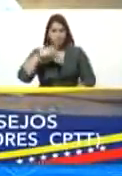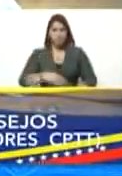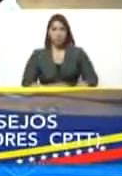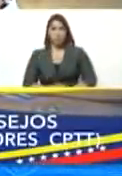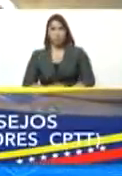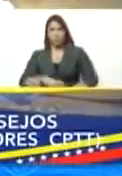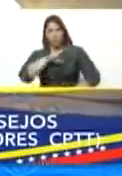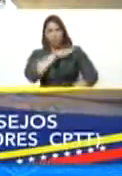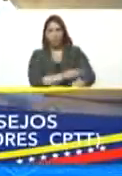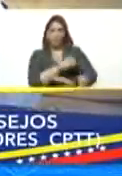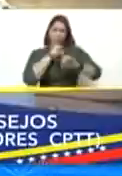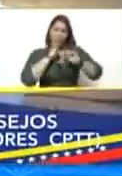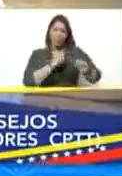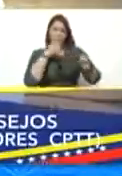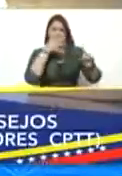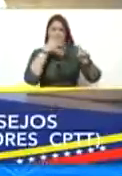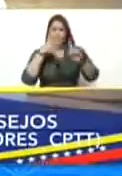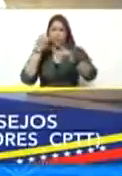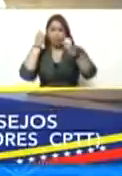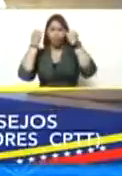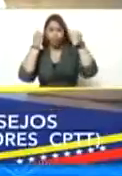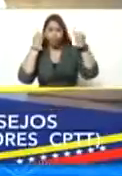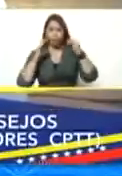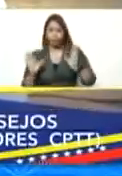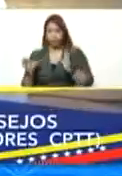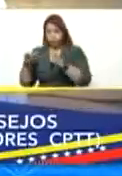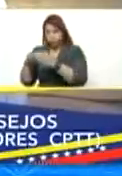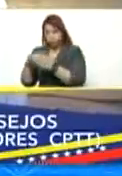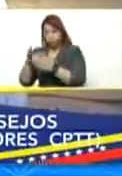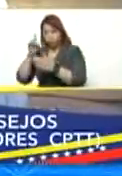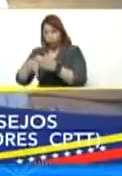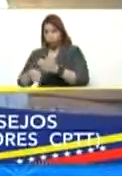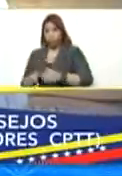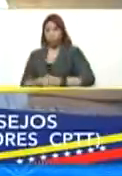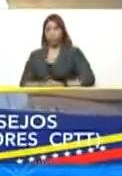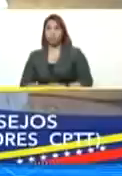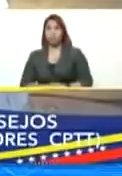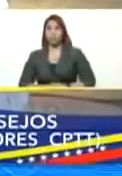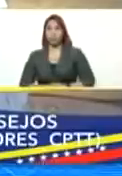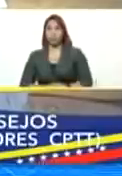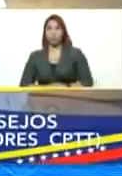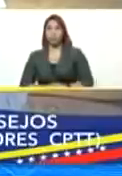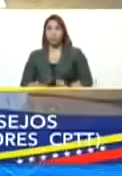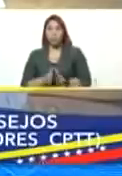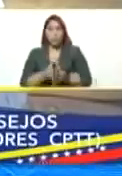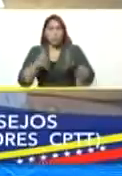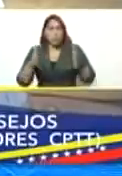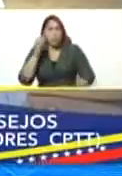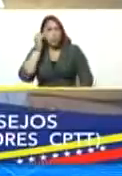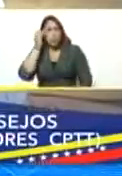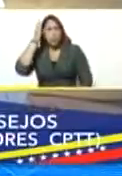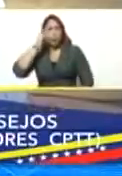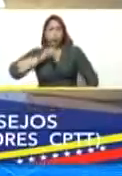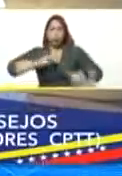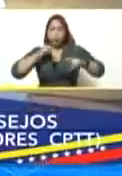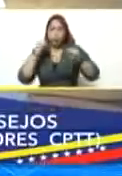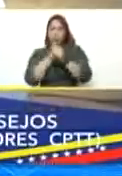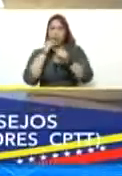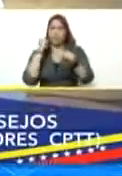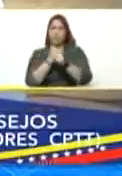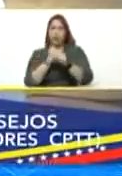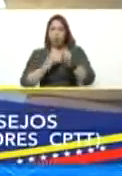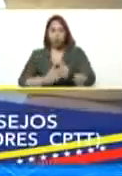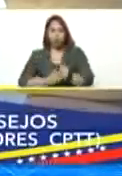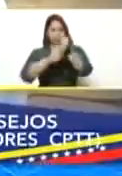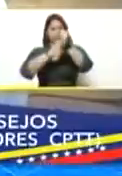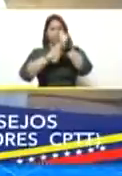una sólida formación ideológica y por otro lado, una inmensa capacidad de gestión, de